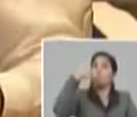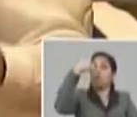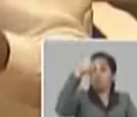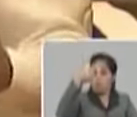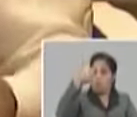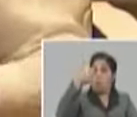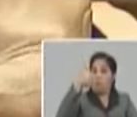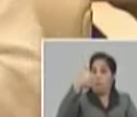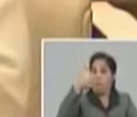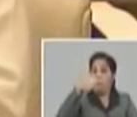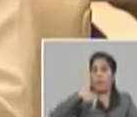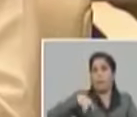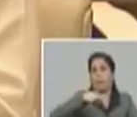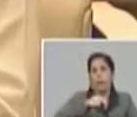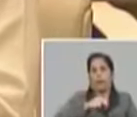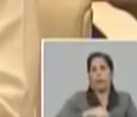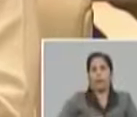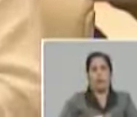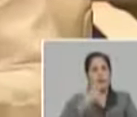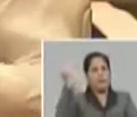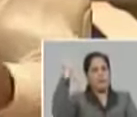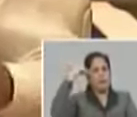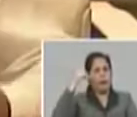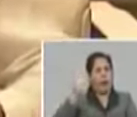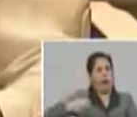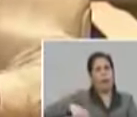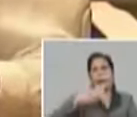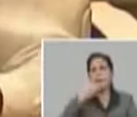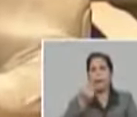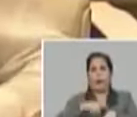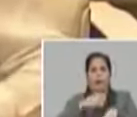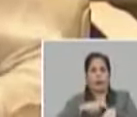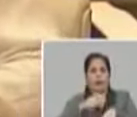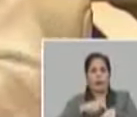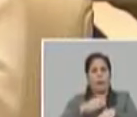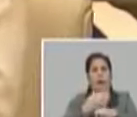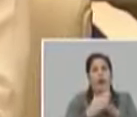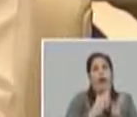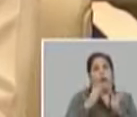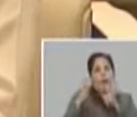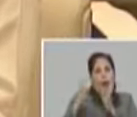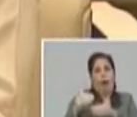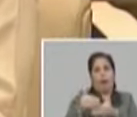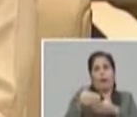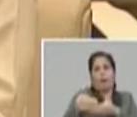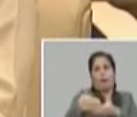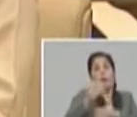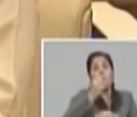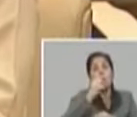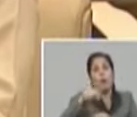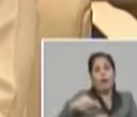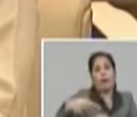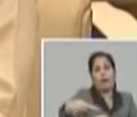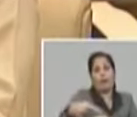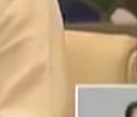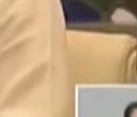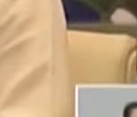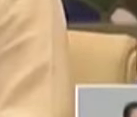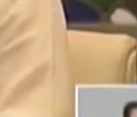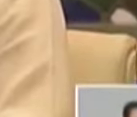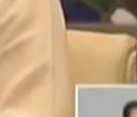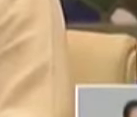tener más, para aprovechar mejor el tiempo para adelantarnos a sucesos que pueden ser más